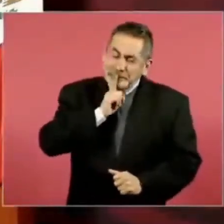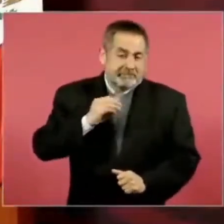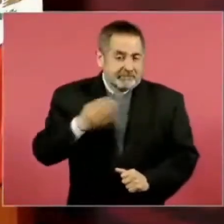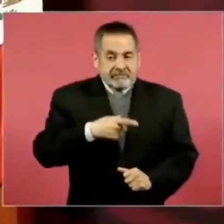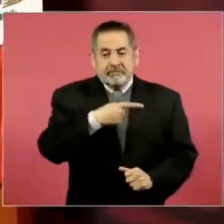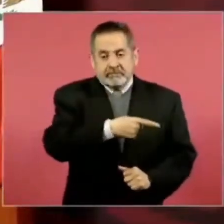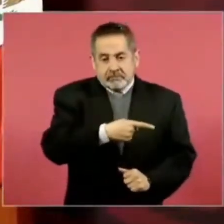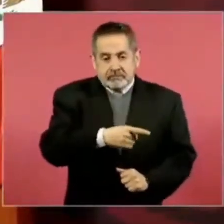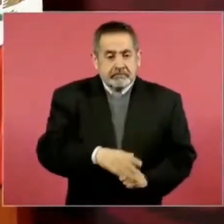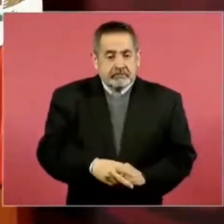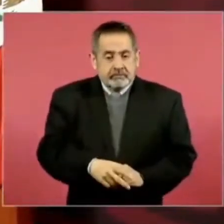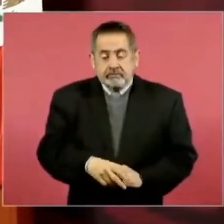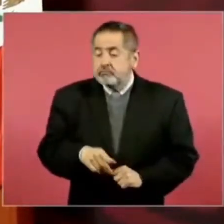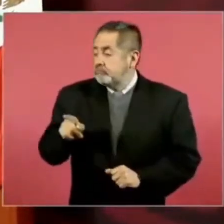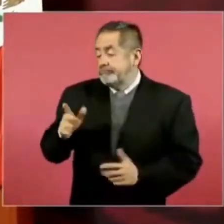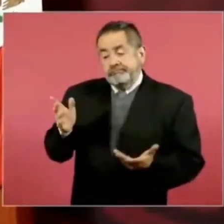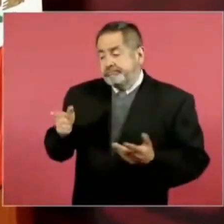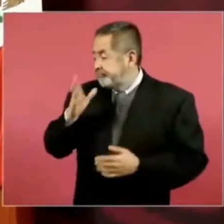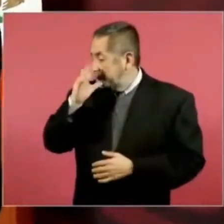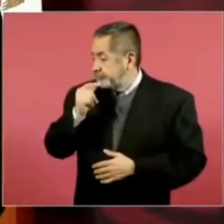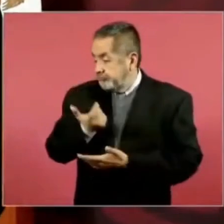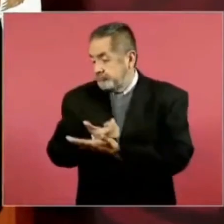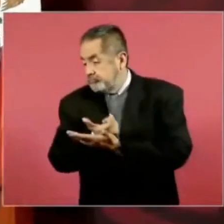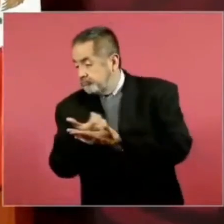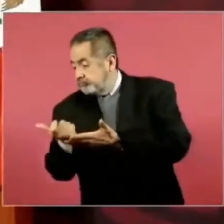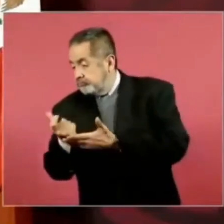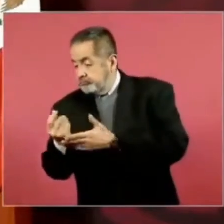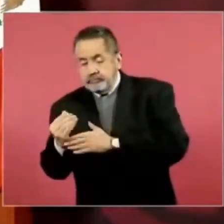porque repetían que si aumentaban el salario,